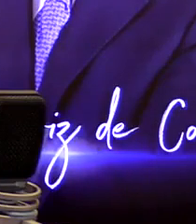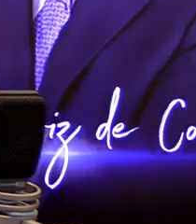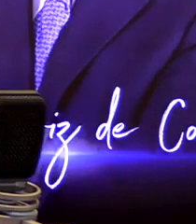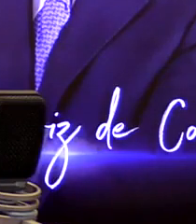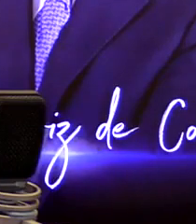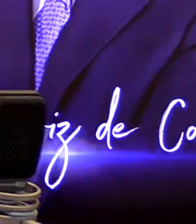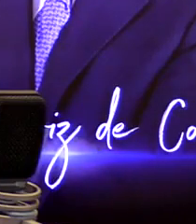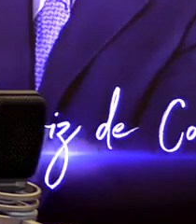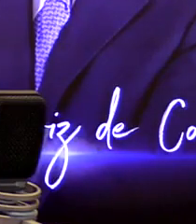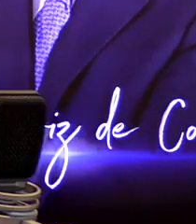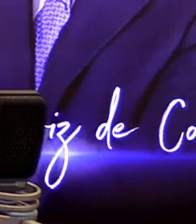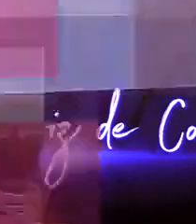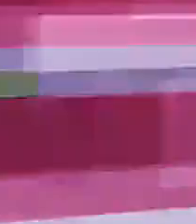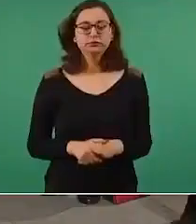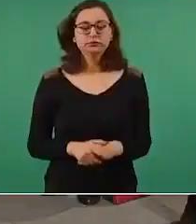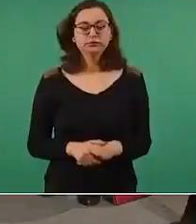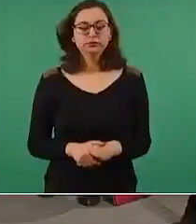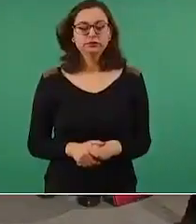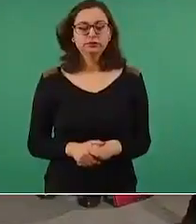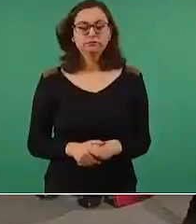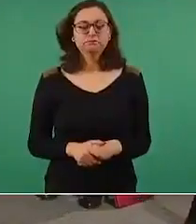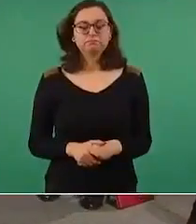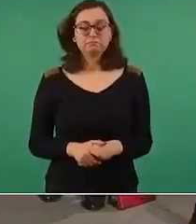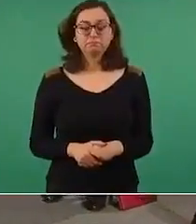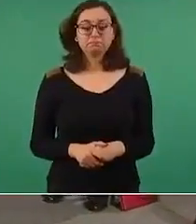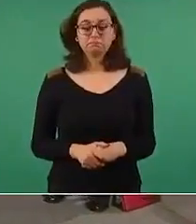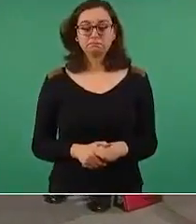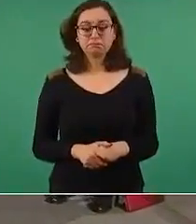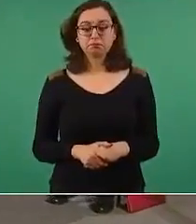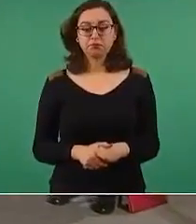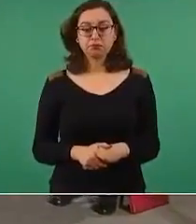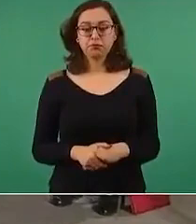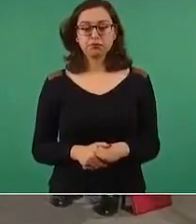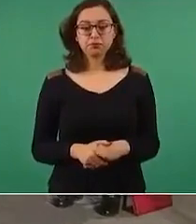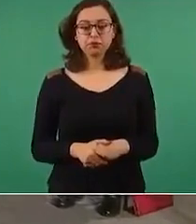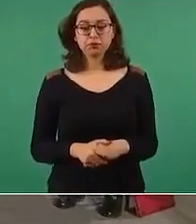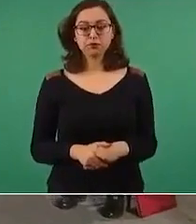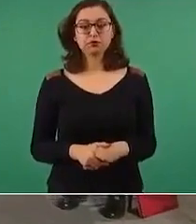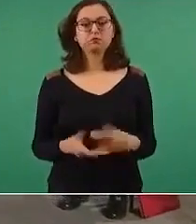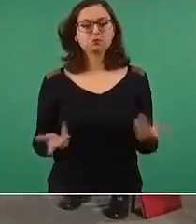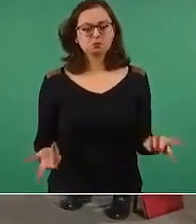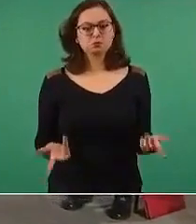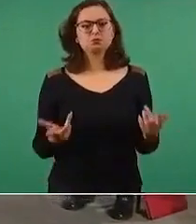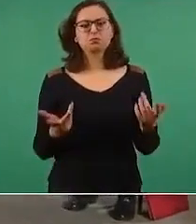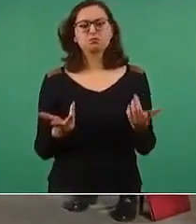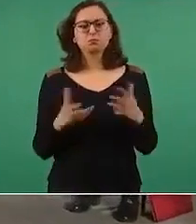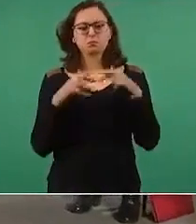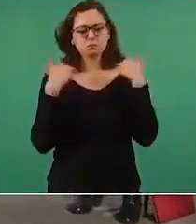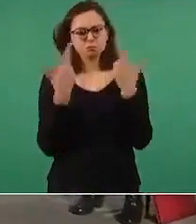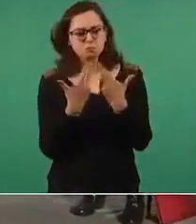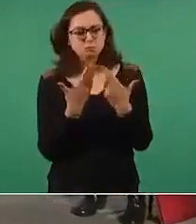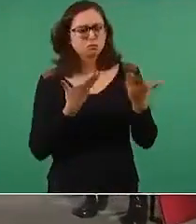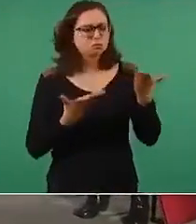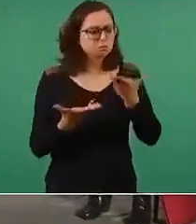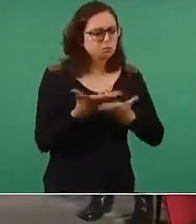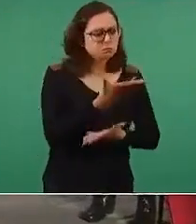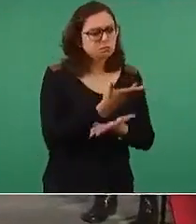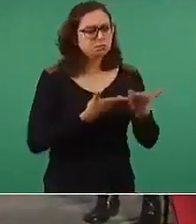la brevedad posible. Fue una reunión muy cordial, amistosa.